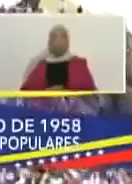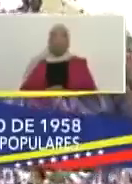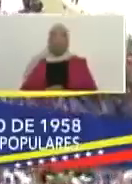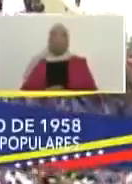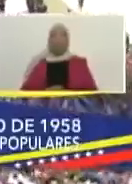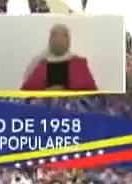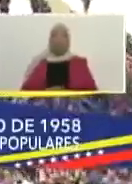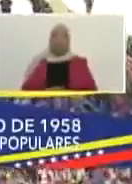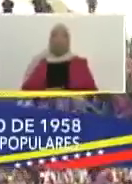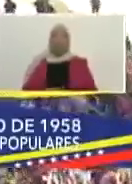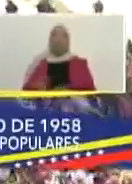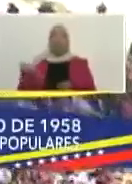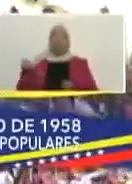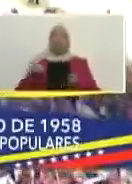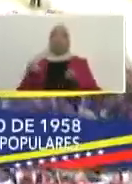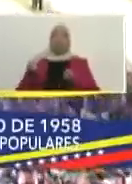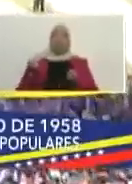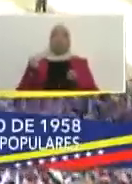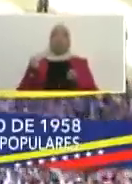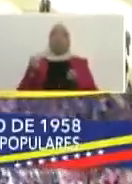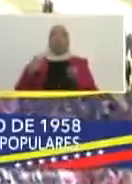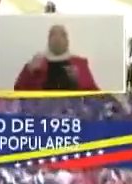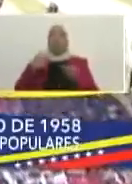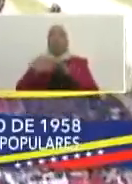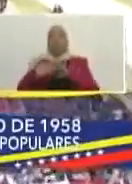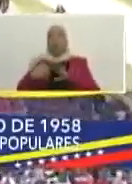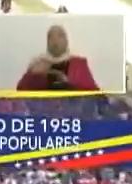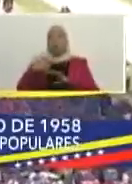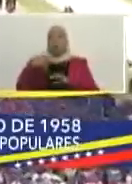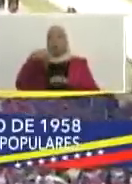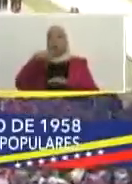con las armas en la mano como ejército,